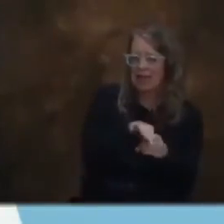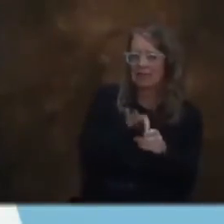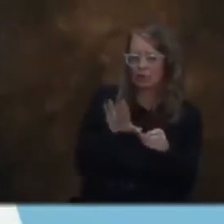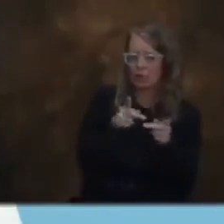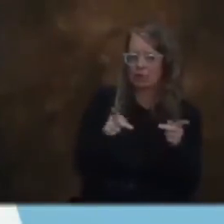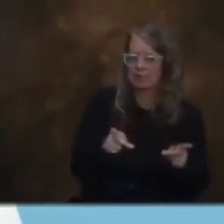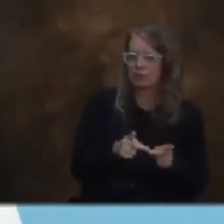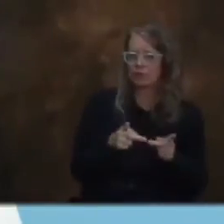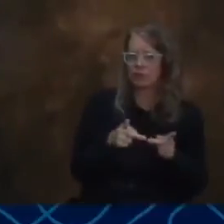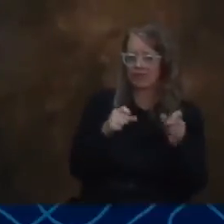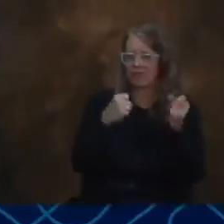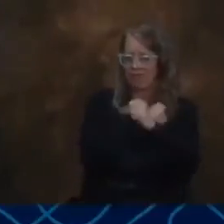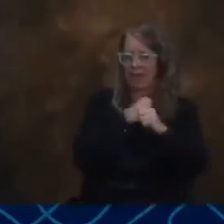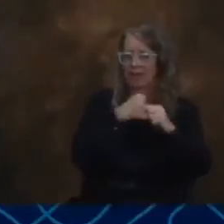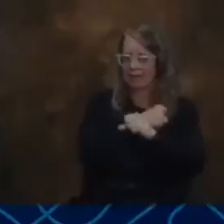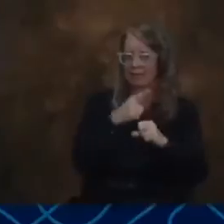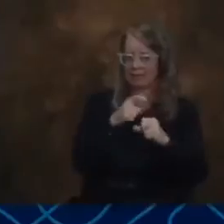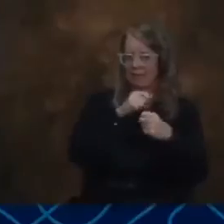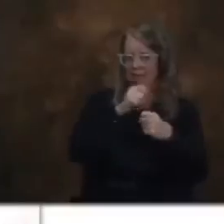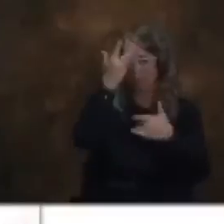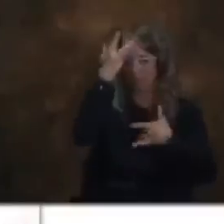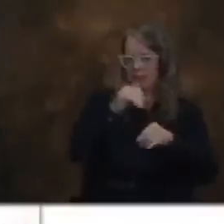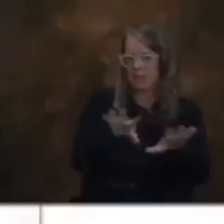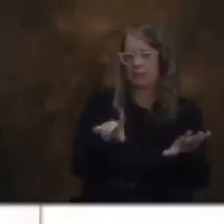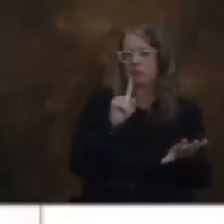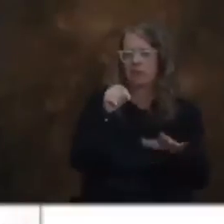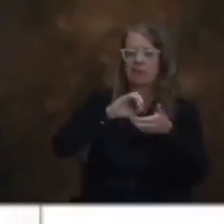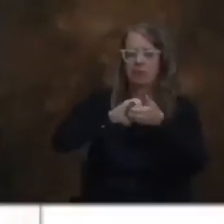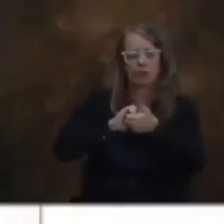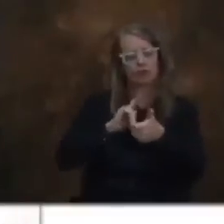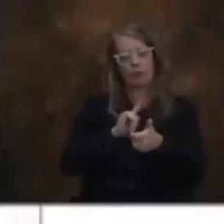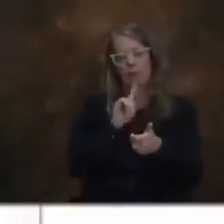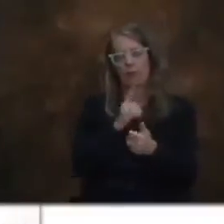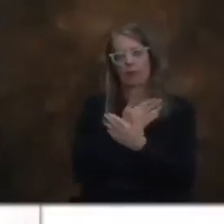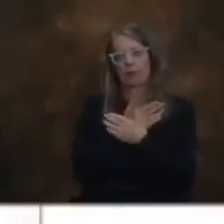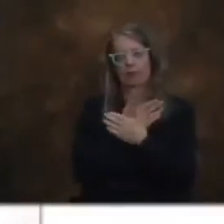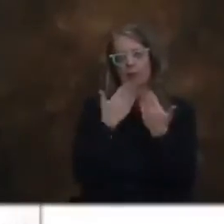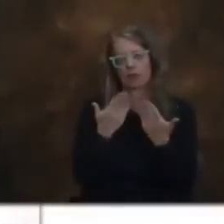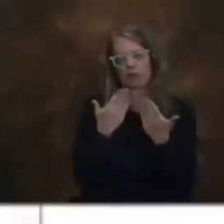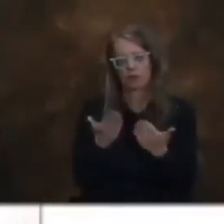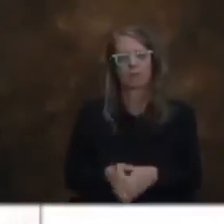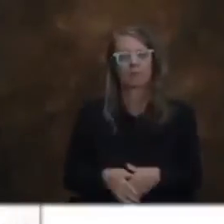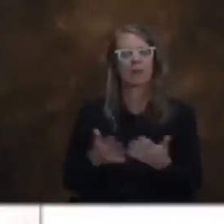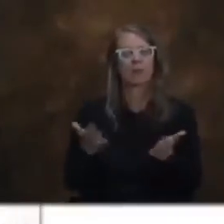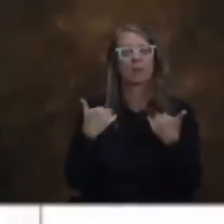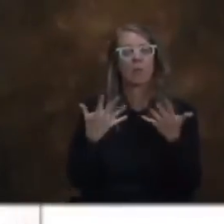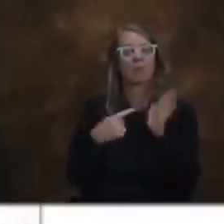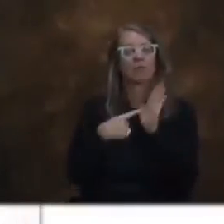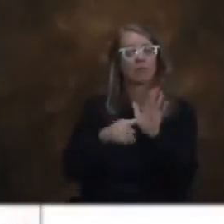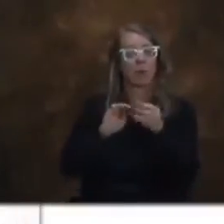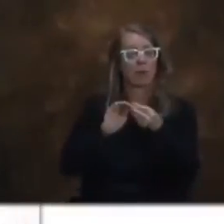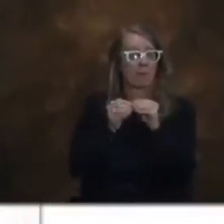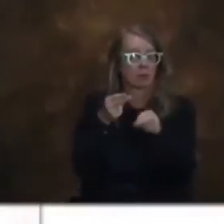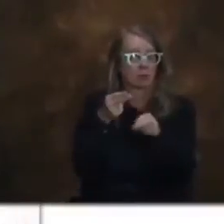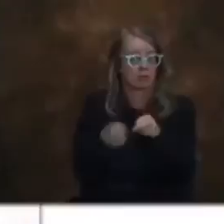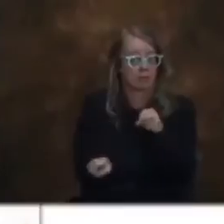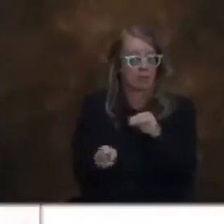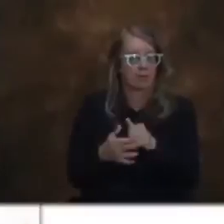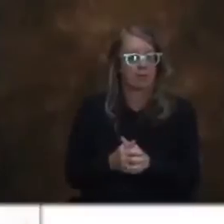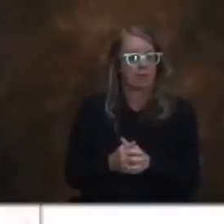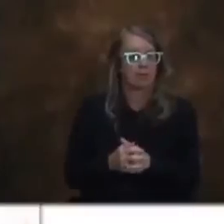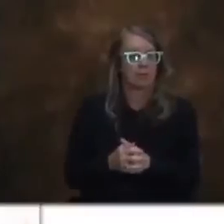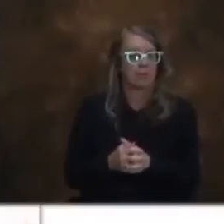algo que he apreciado mucho quiero pasar por los números aquí eso es aumentando y a veces